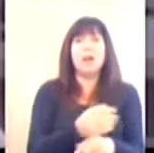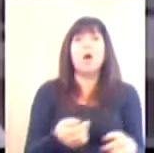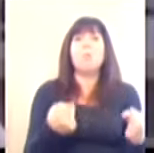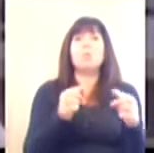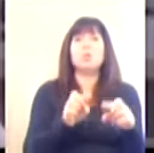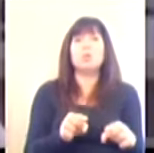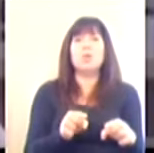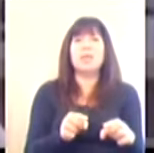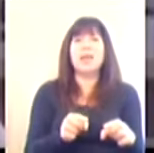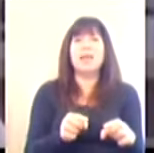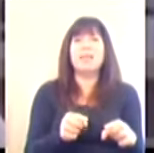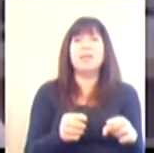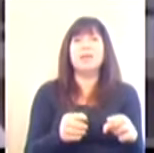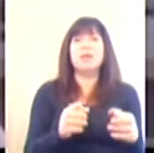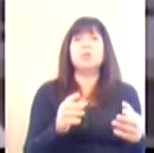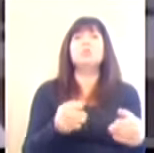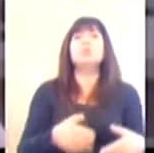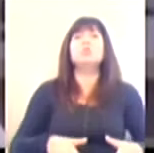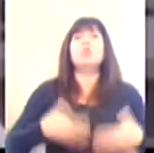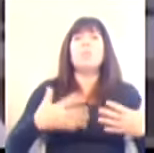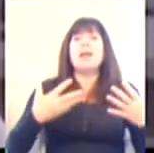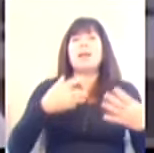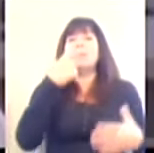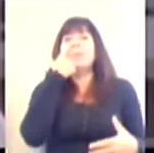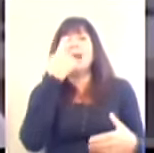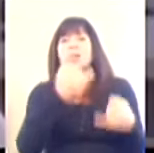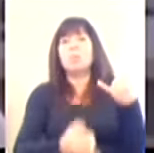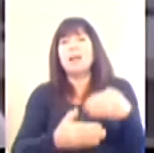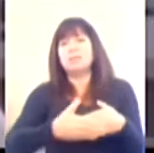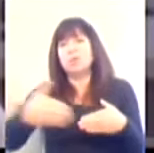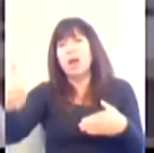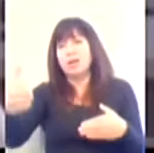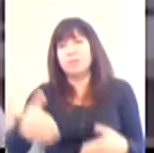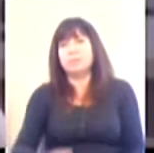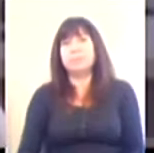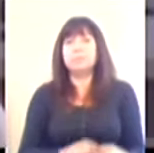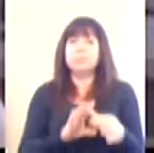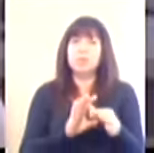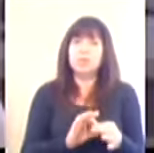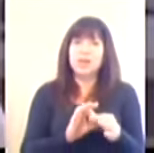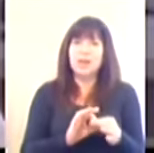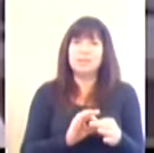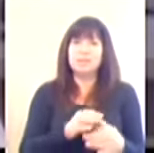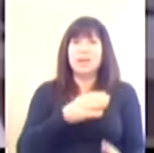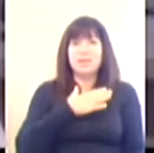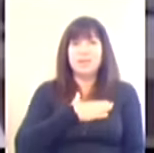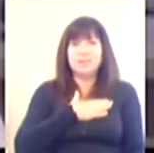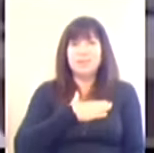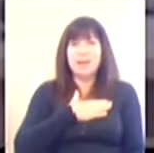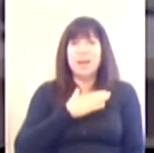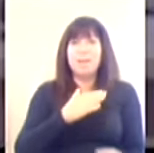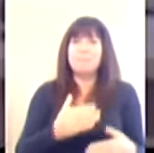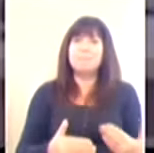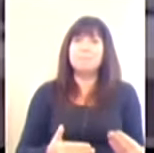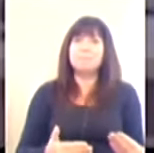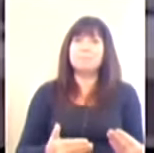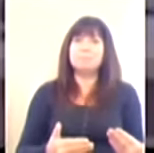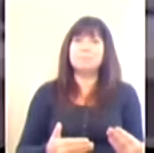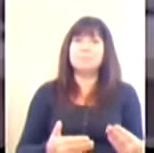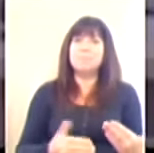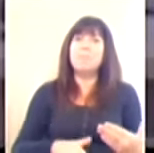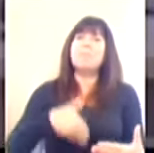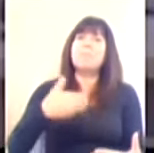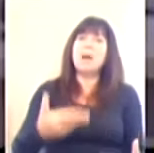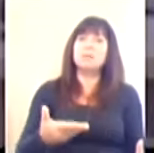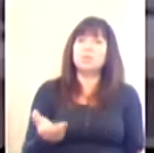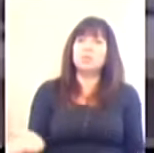ella, mirando y levantando la mirada hacia el largo plazo. Muchas gracias, y con esto quisiera dar paso a la conversación. Espero que